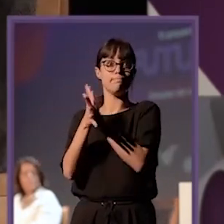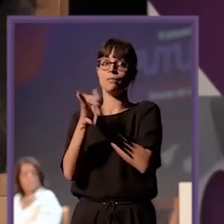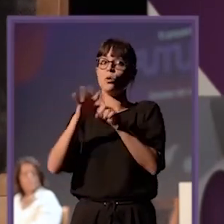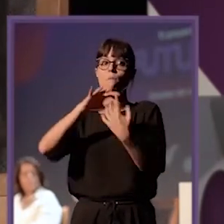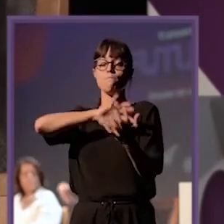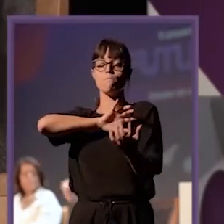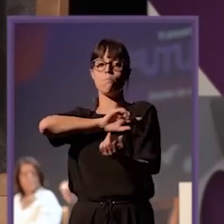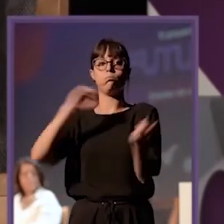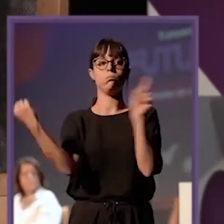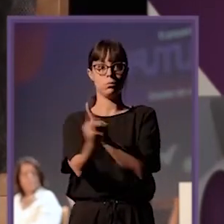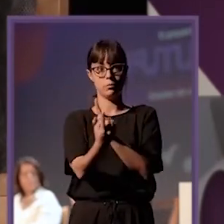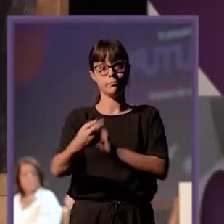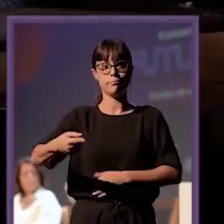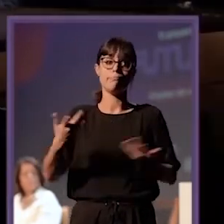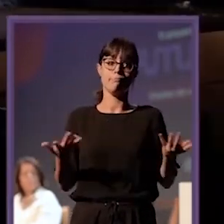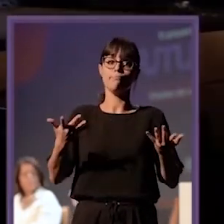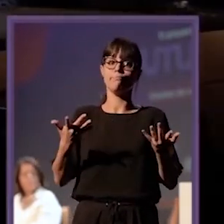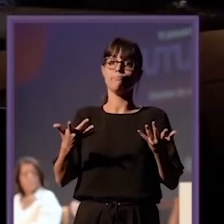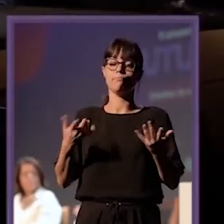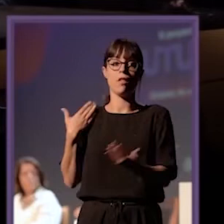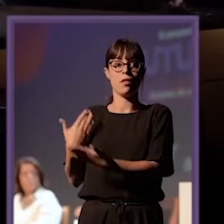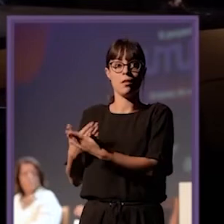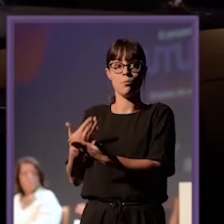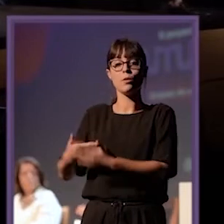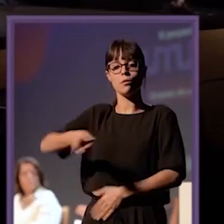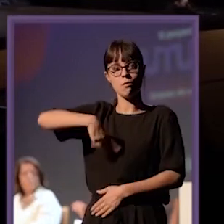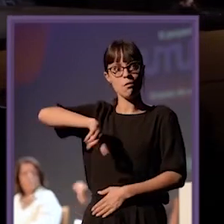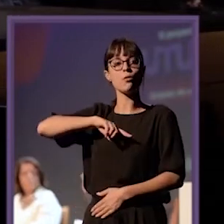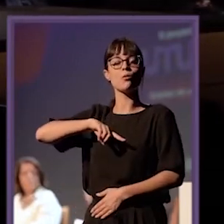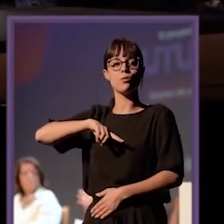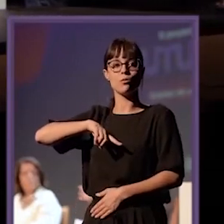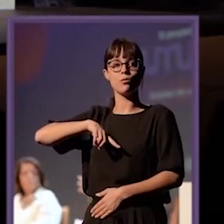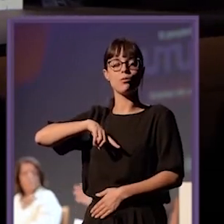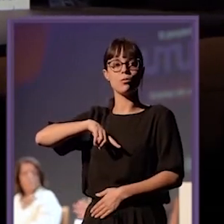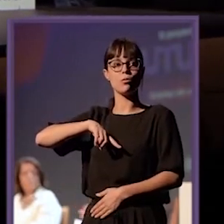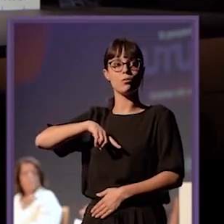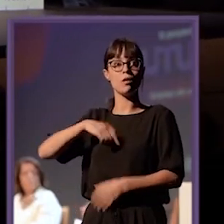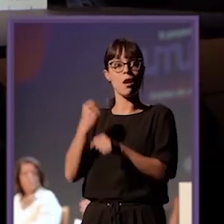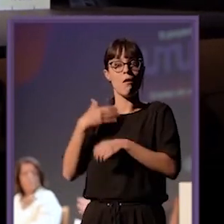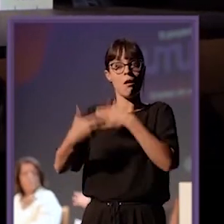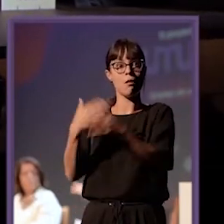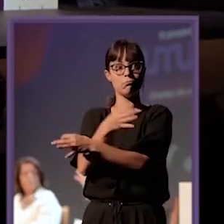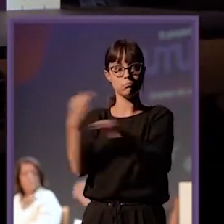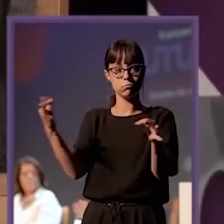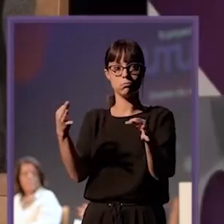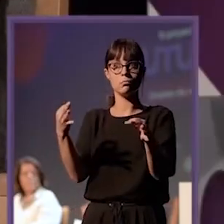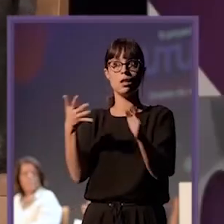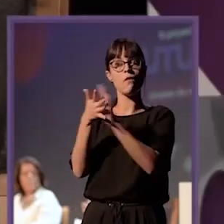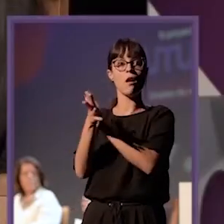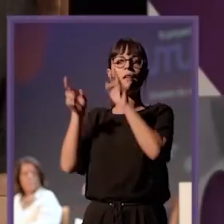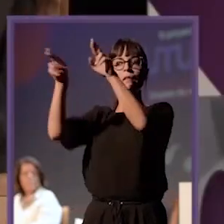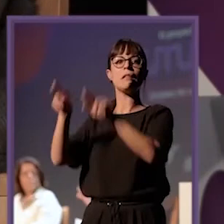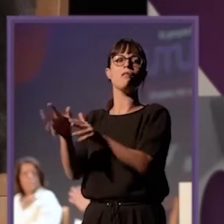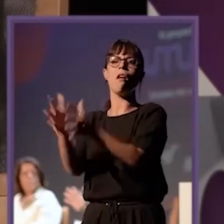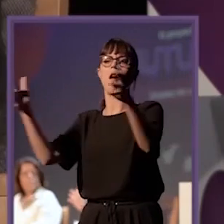que íbamos bien encaminados, que efectivamente no podíamos dar respuesta simplemente con las estructuras sociosanitarias, las